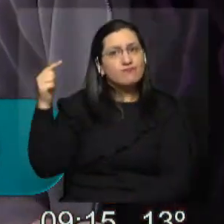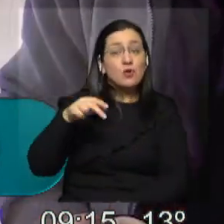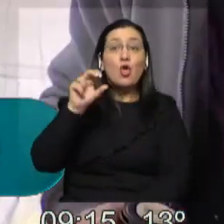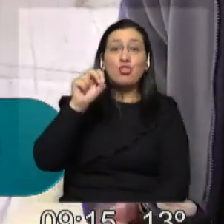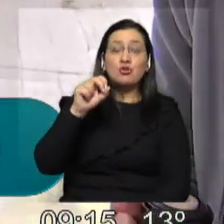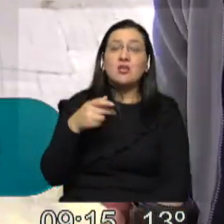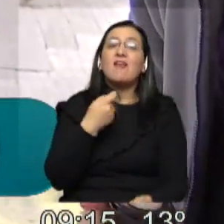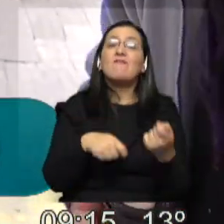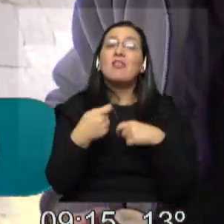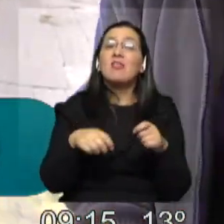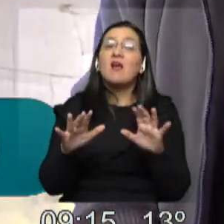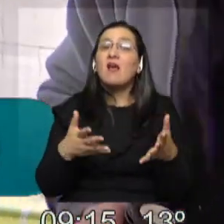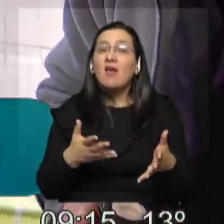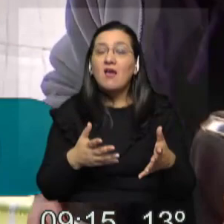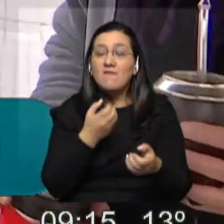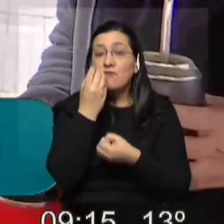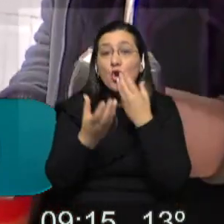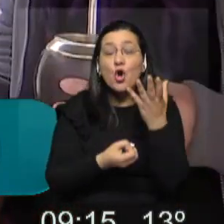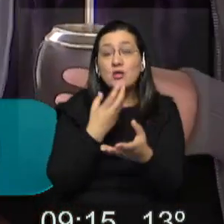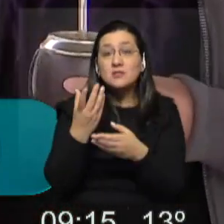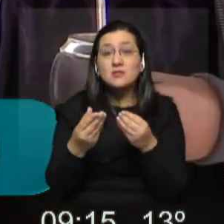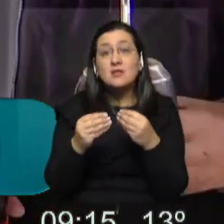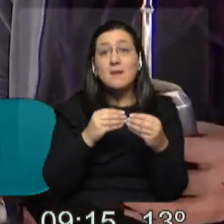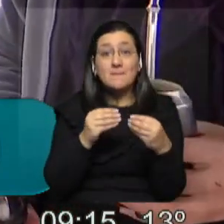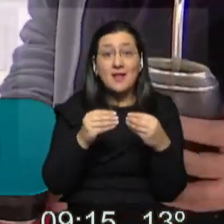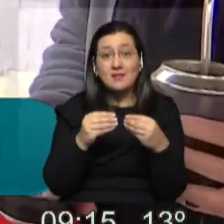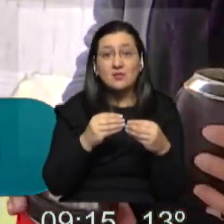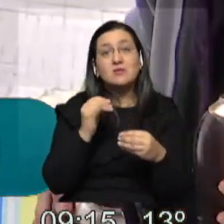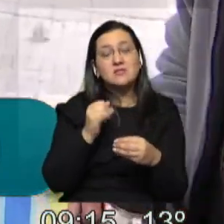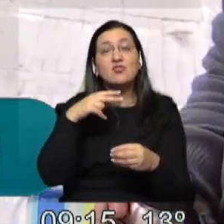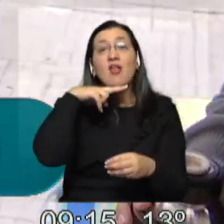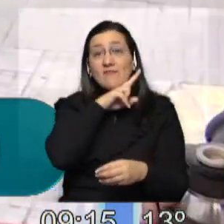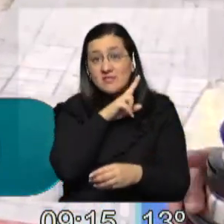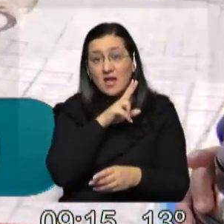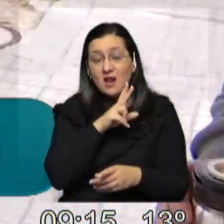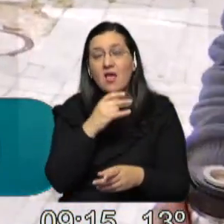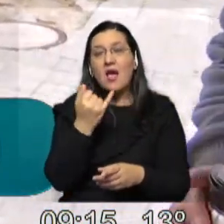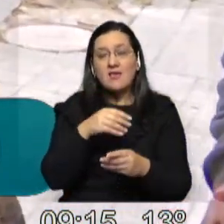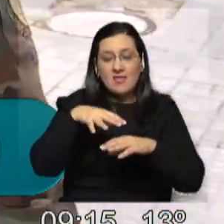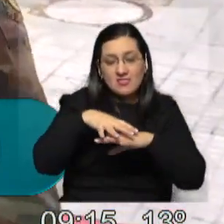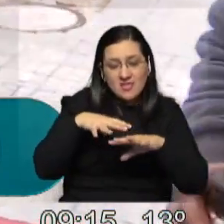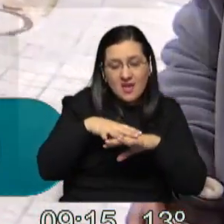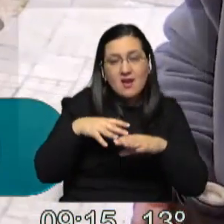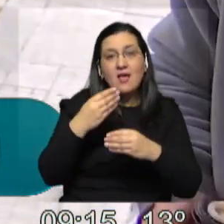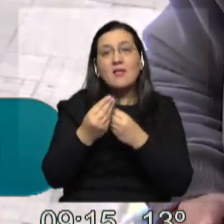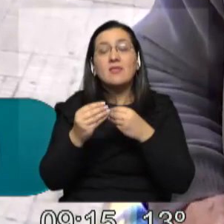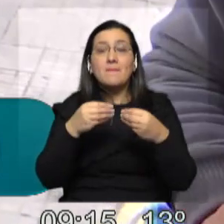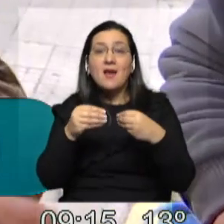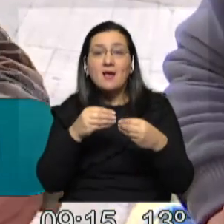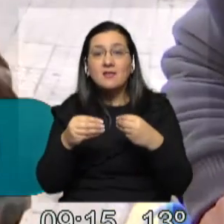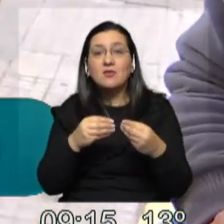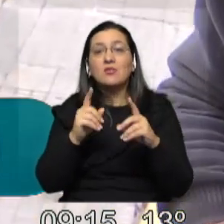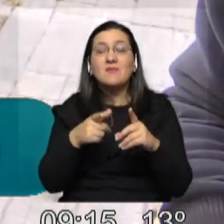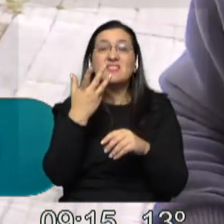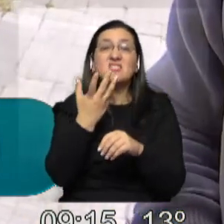¿qué están vendiendo, Damián? Cuénteme, flores, vemos de plástico, sí, digamos. Son flores, todos flores artificiales, de tela, de plástico, también